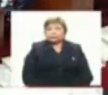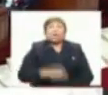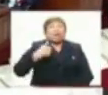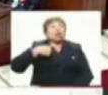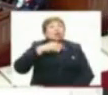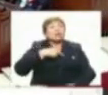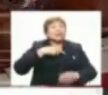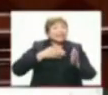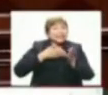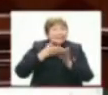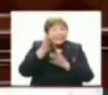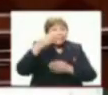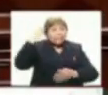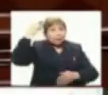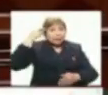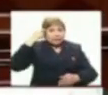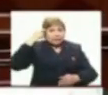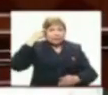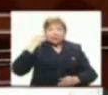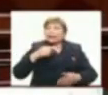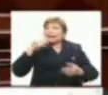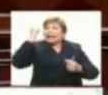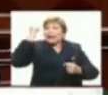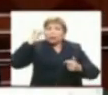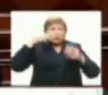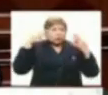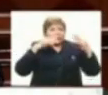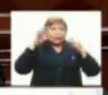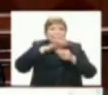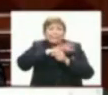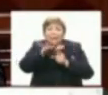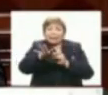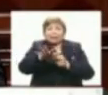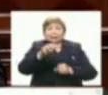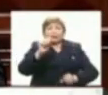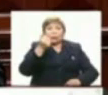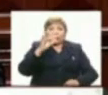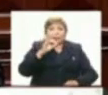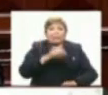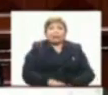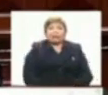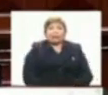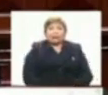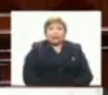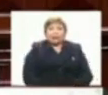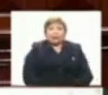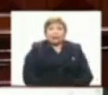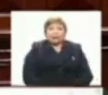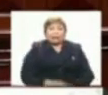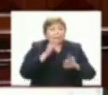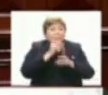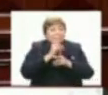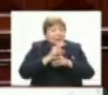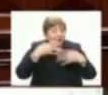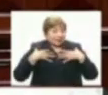Nuestras líneas políticas. La lucha contra la pandemia del COVID-19. Preservar